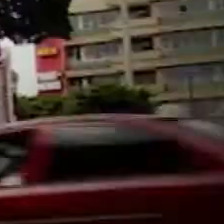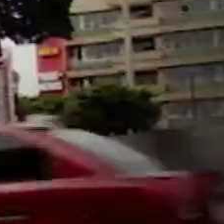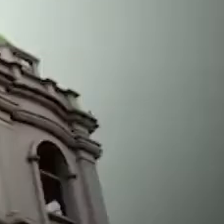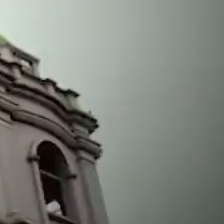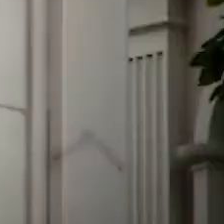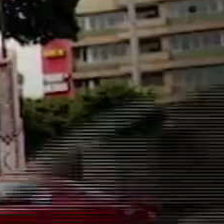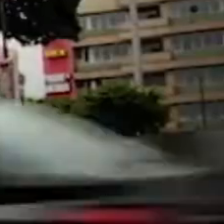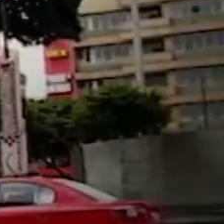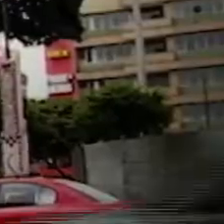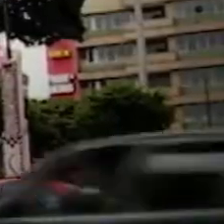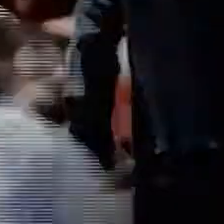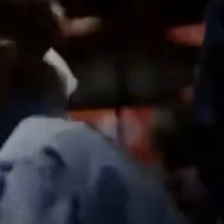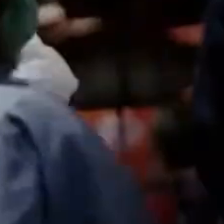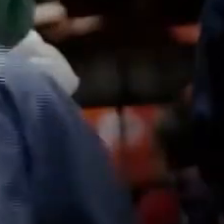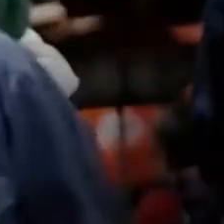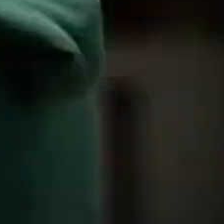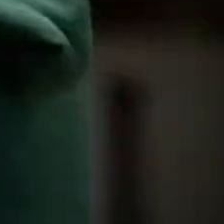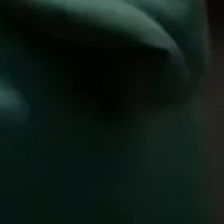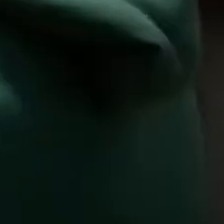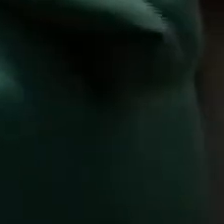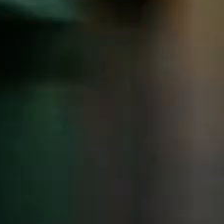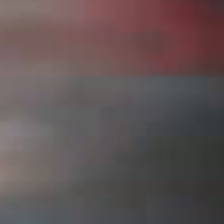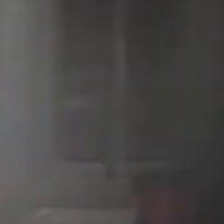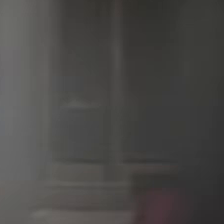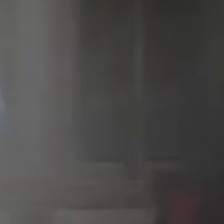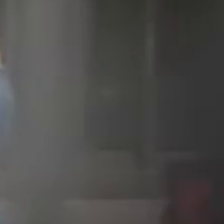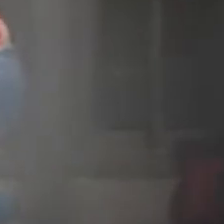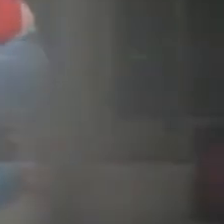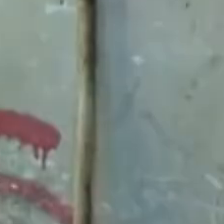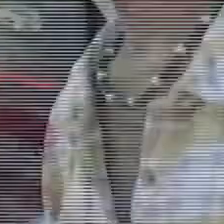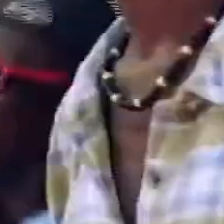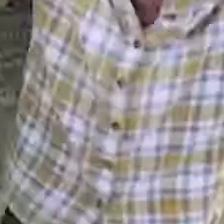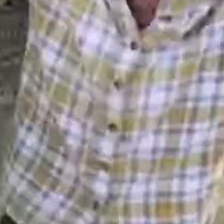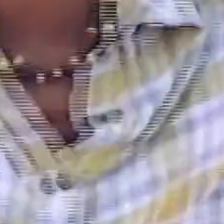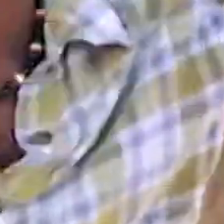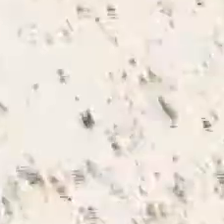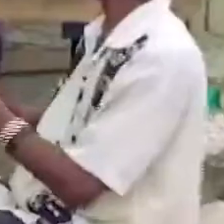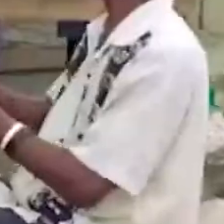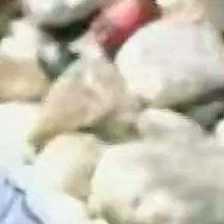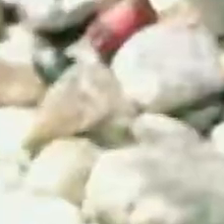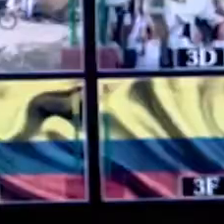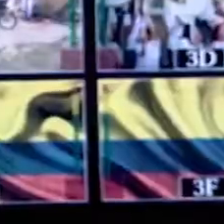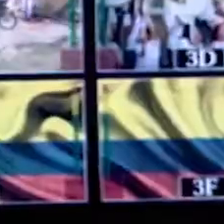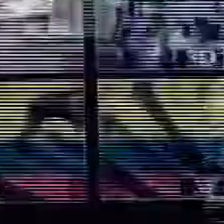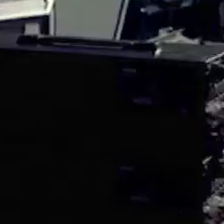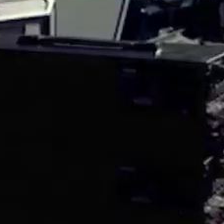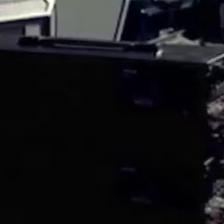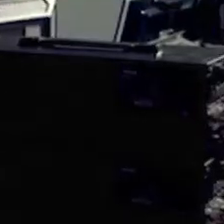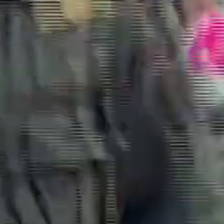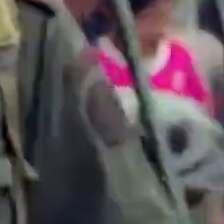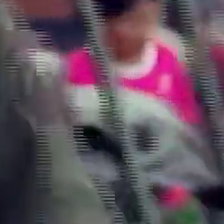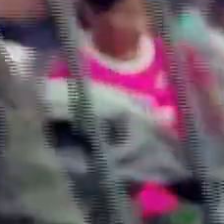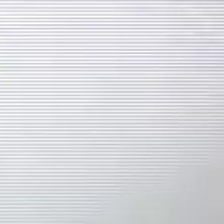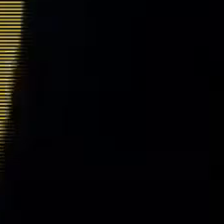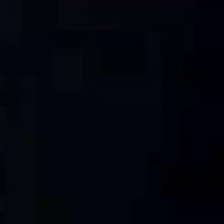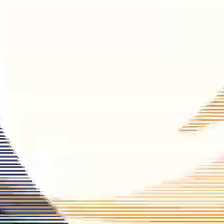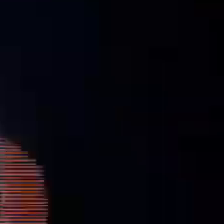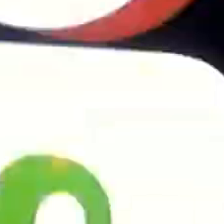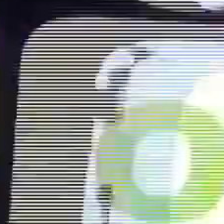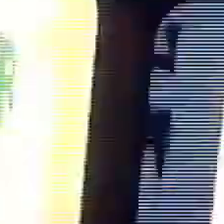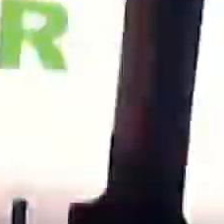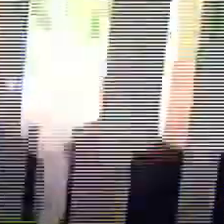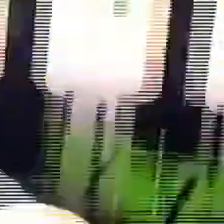de noticias RT, presentamos un programa de reportajes especiales. RT